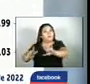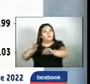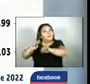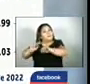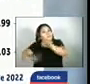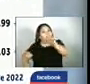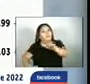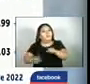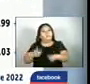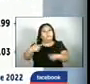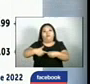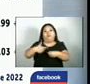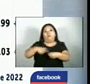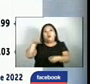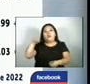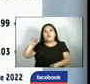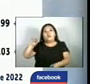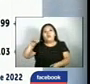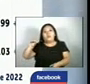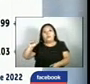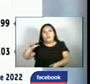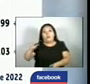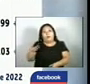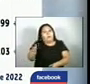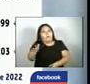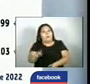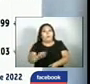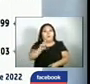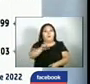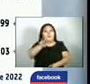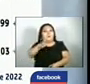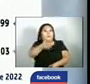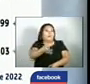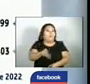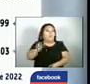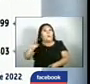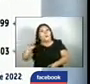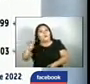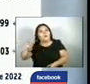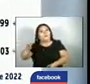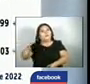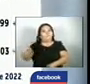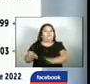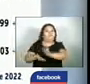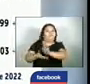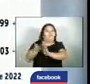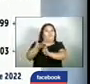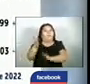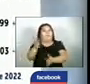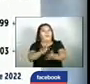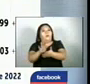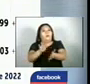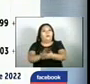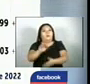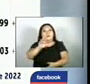$4.26. El diésel, por su parte, subirá entre 13 y 14 centavos para un precio de